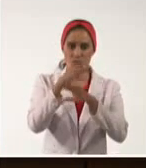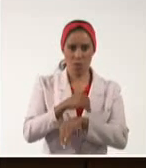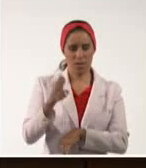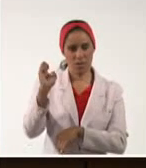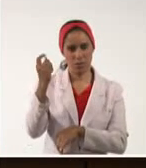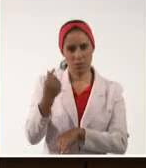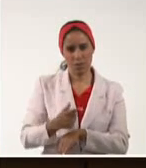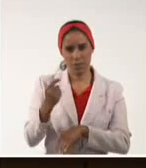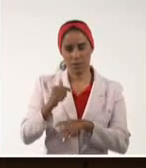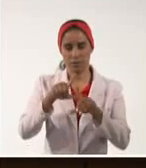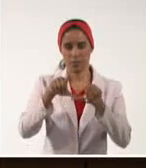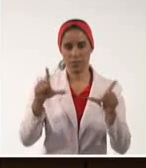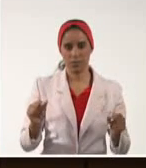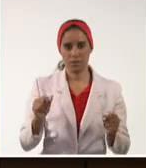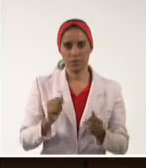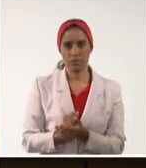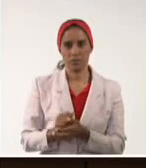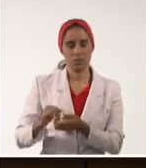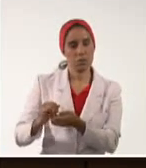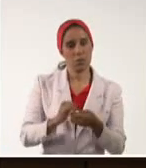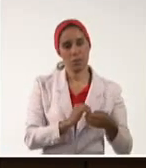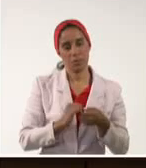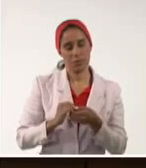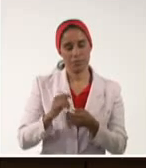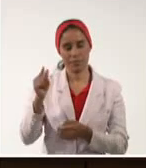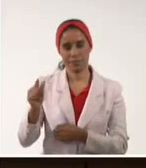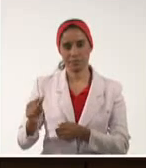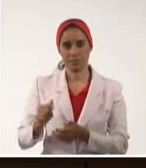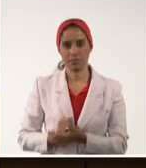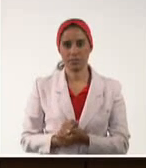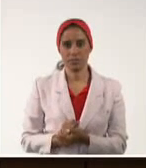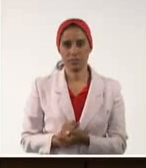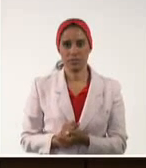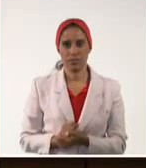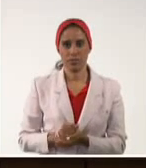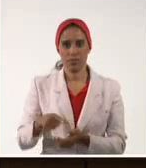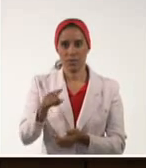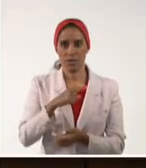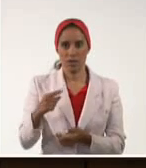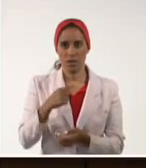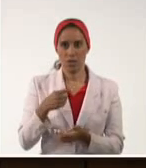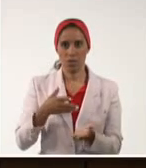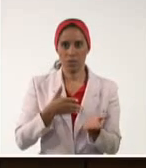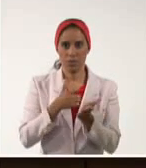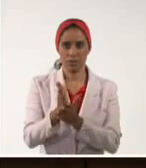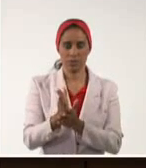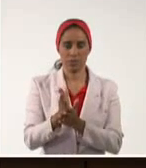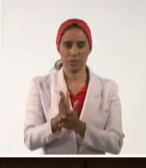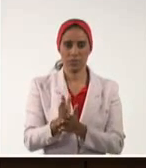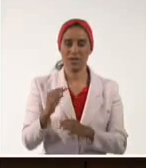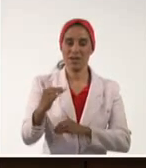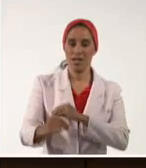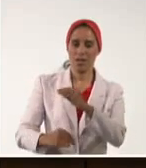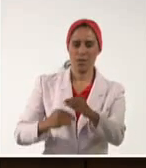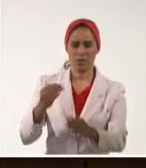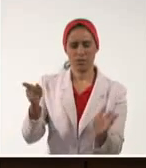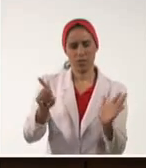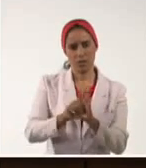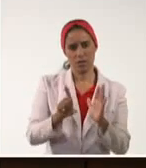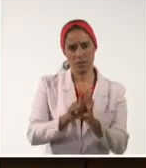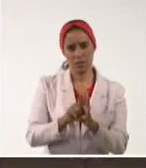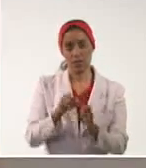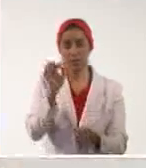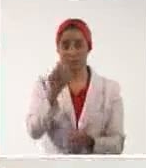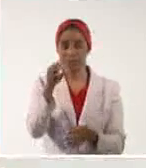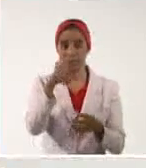país. Compañeras y compañeros, quiero apuntar ahora el avance en el ejercicio legislativo. En ese